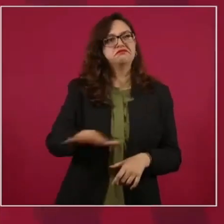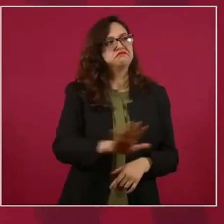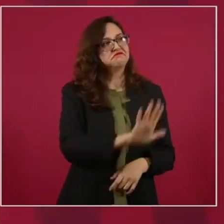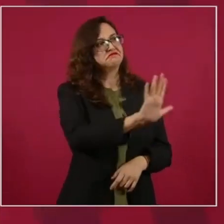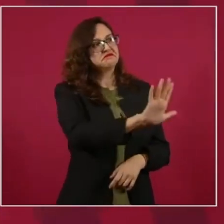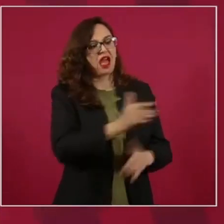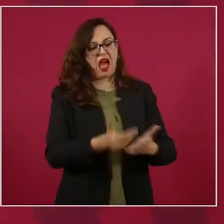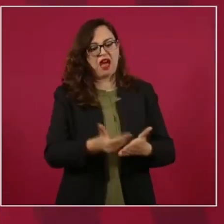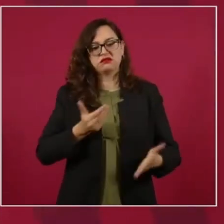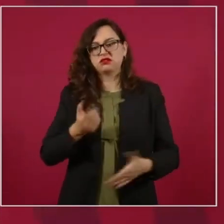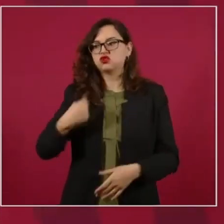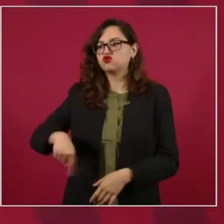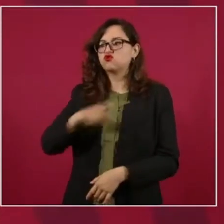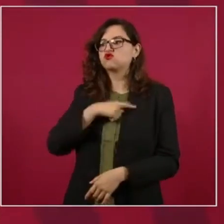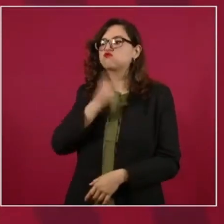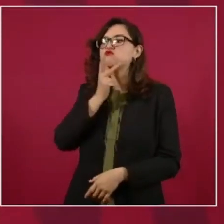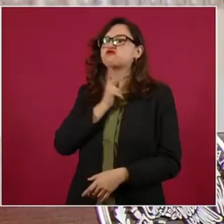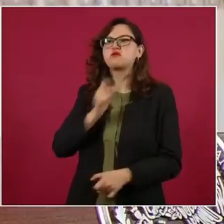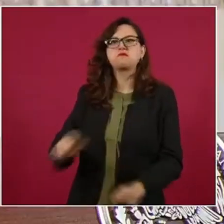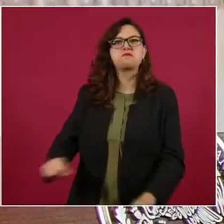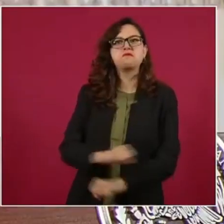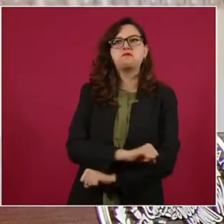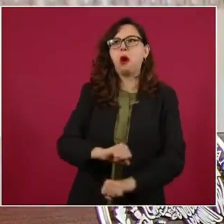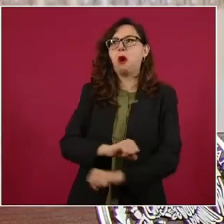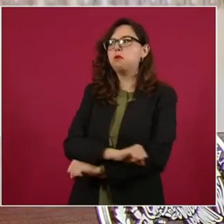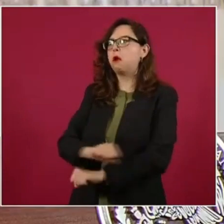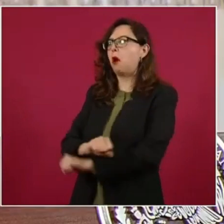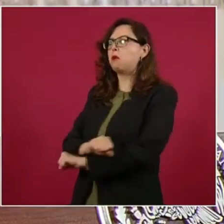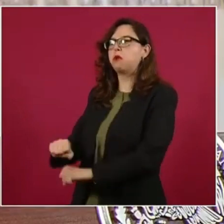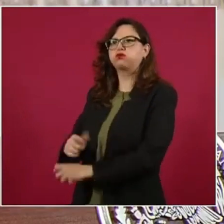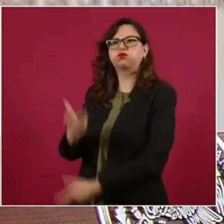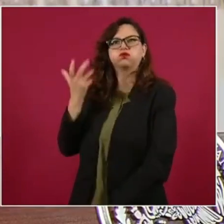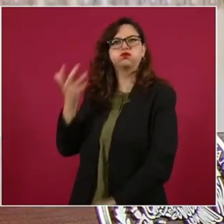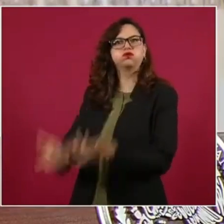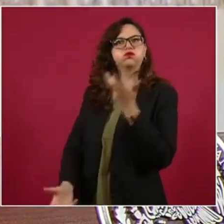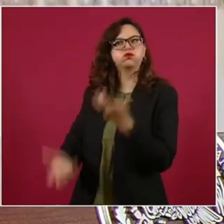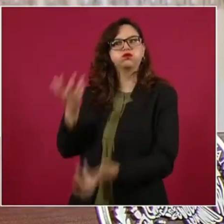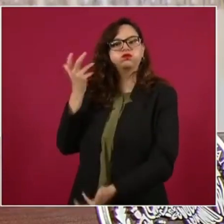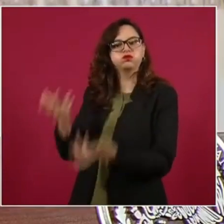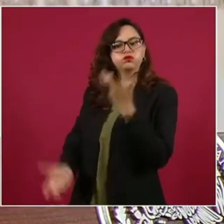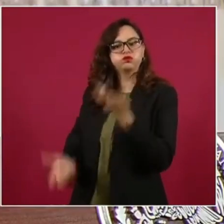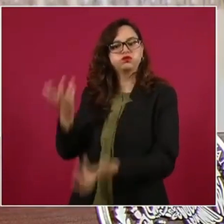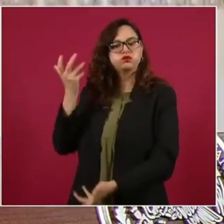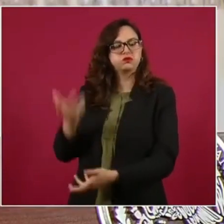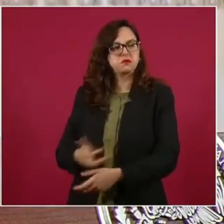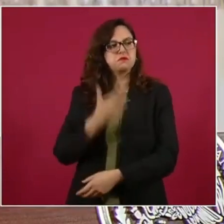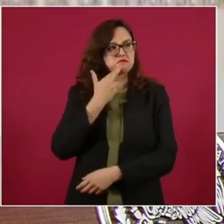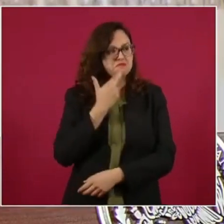petroleros si nos invaden por el petróleo. Es una lucha.